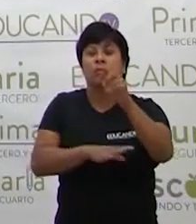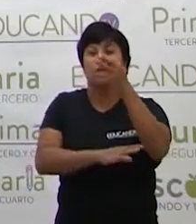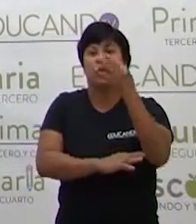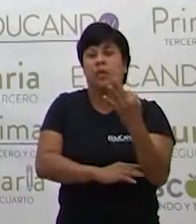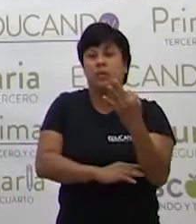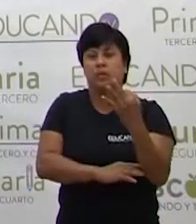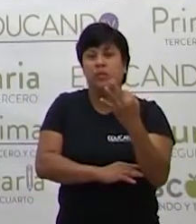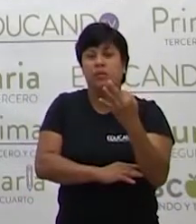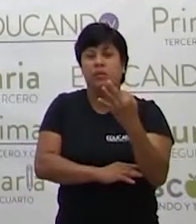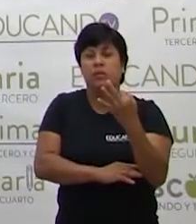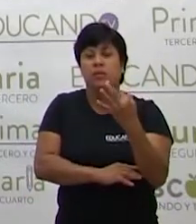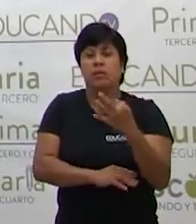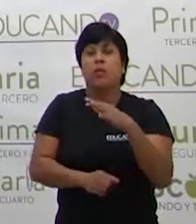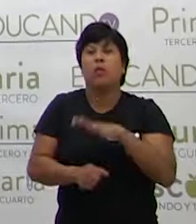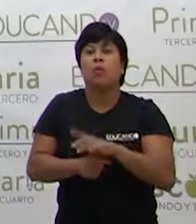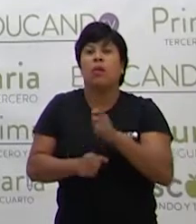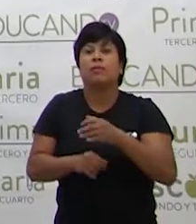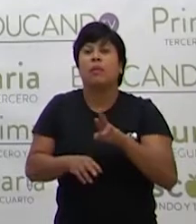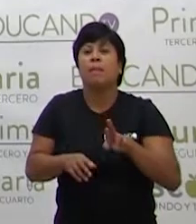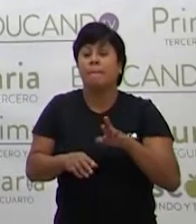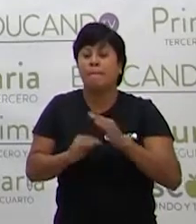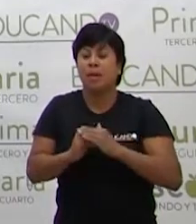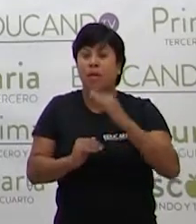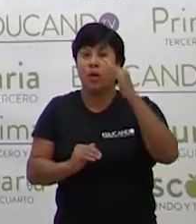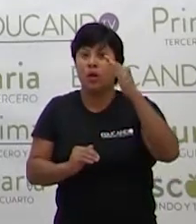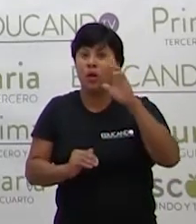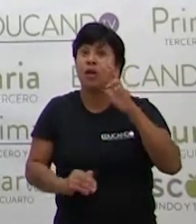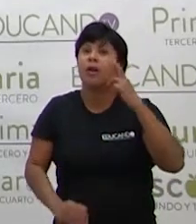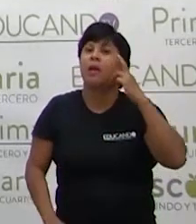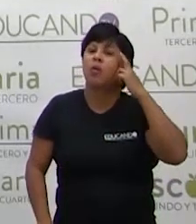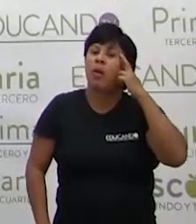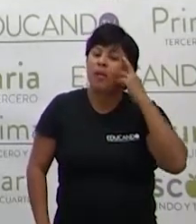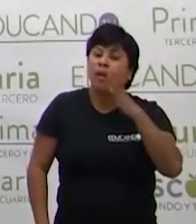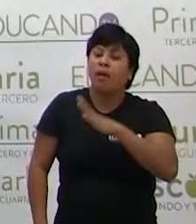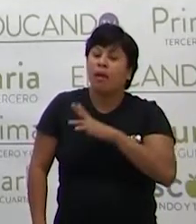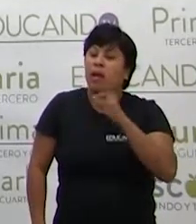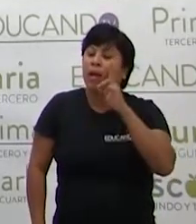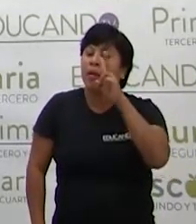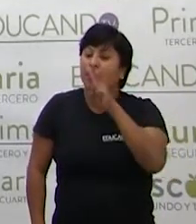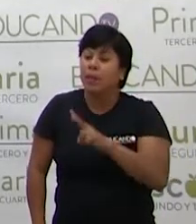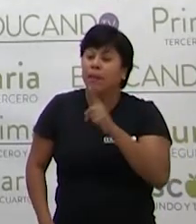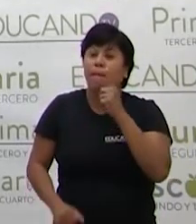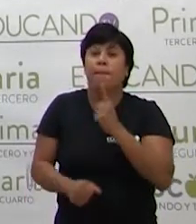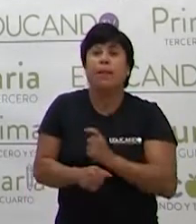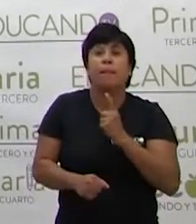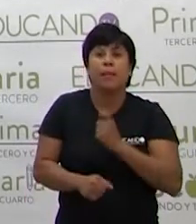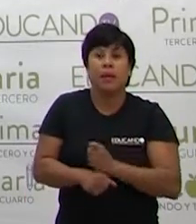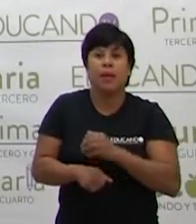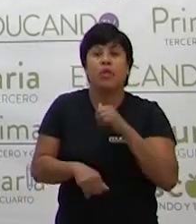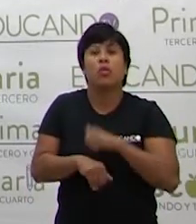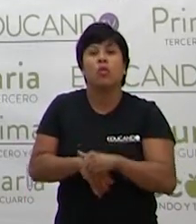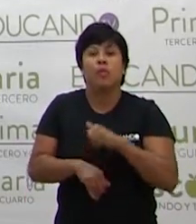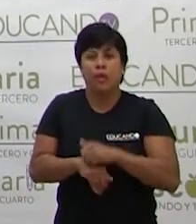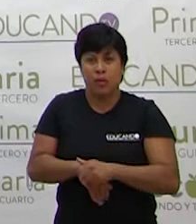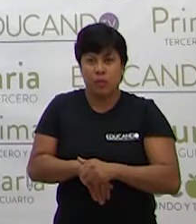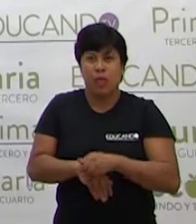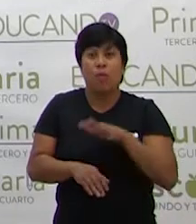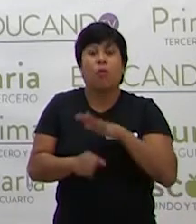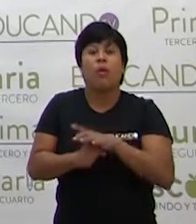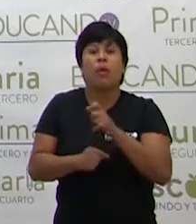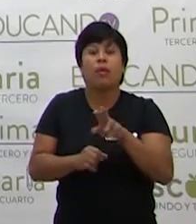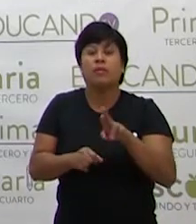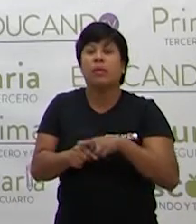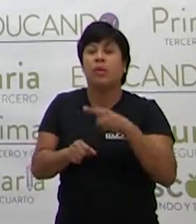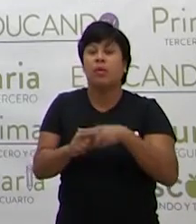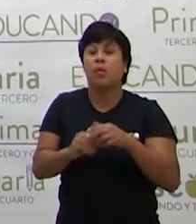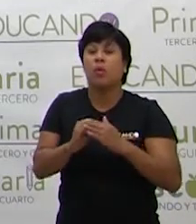6,873. ¿Cuál sería mayor? Recuerda, hay que ver el primer número. ¿Cuál es mayor que